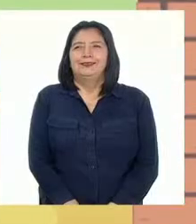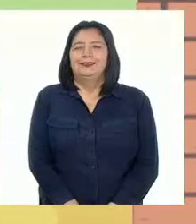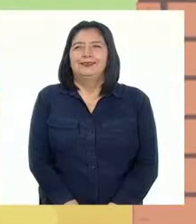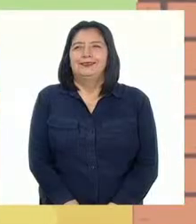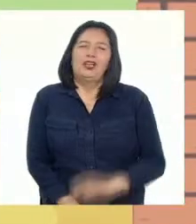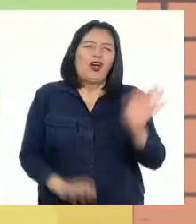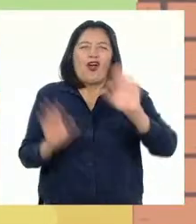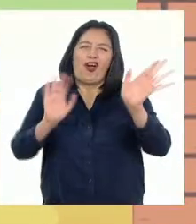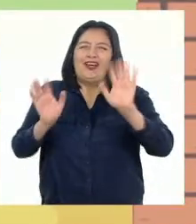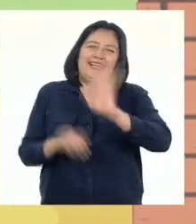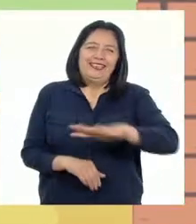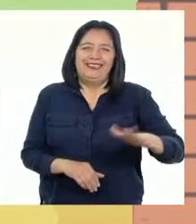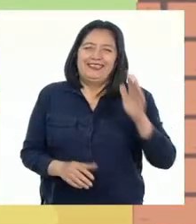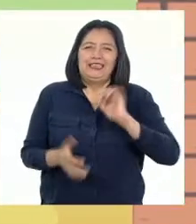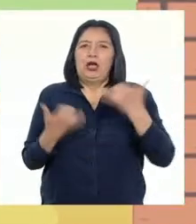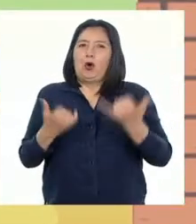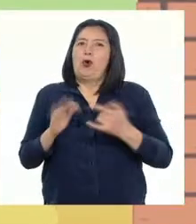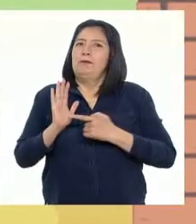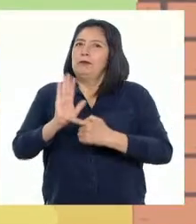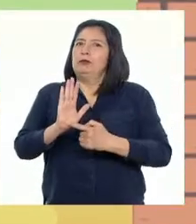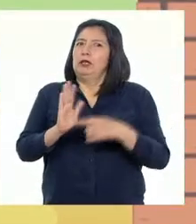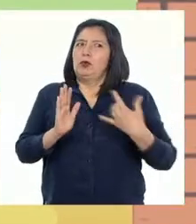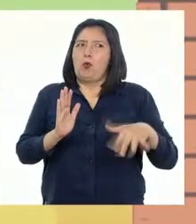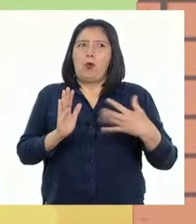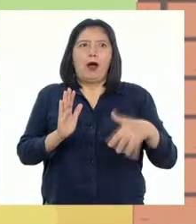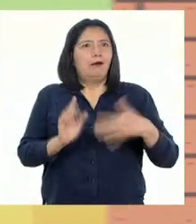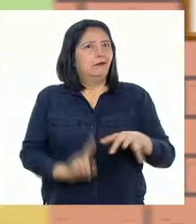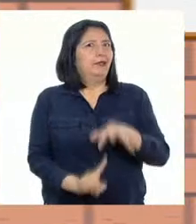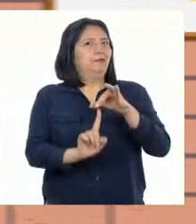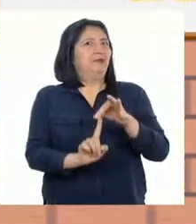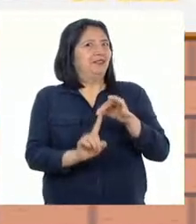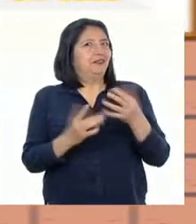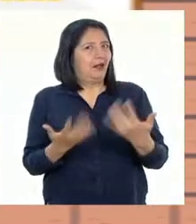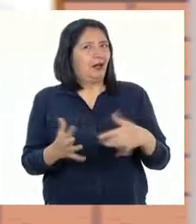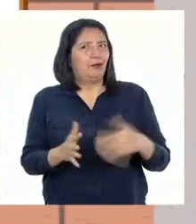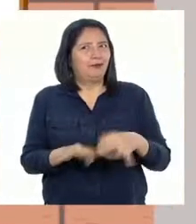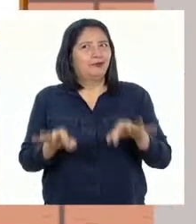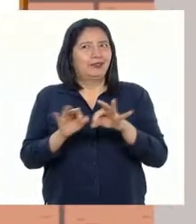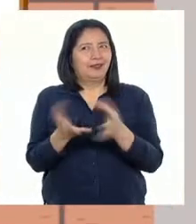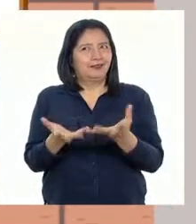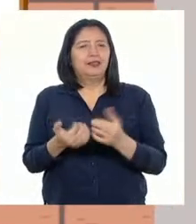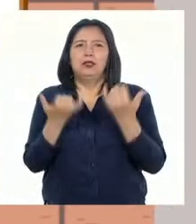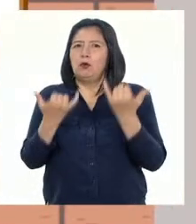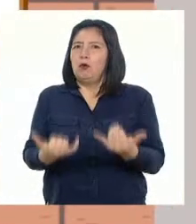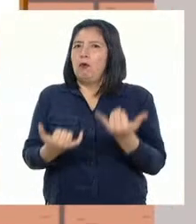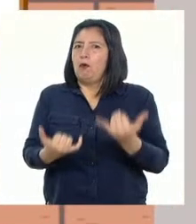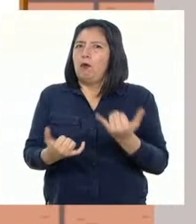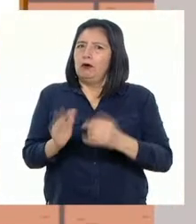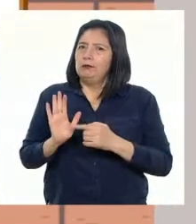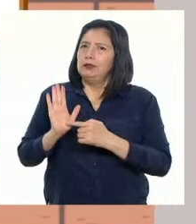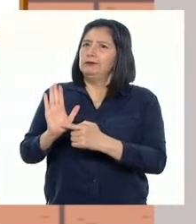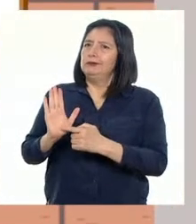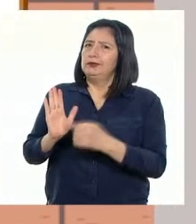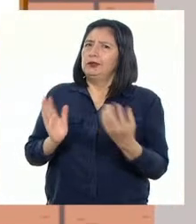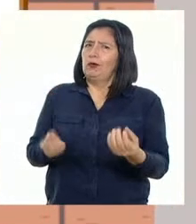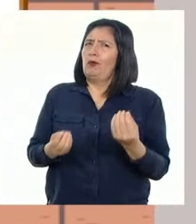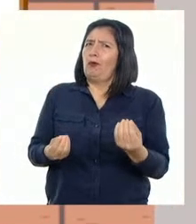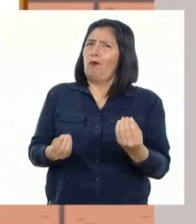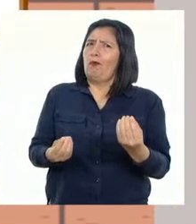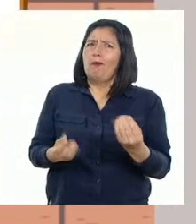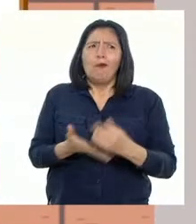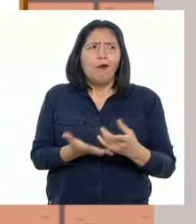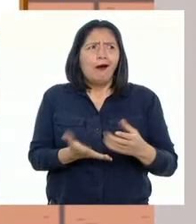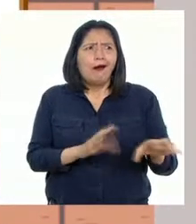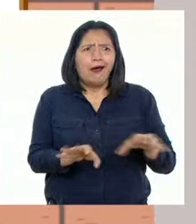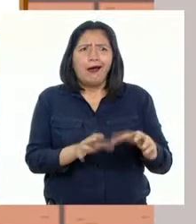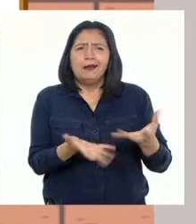Hola chicas y chicos, hoy quiero mostrarles algo muy especial. El día de hoy voy a mostrarles cómo se hace